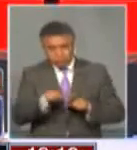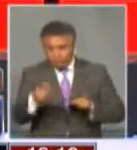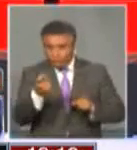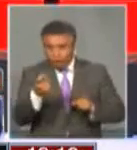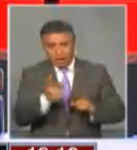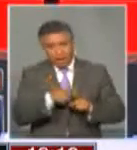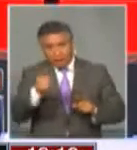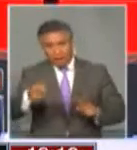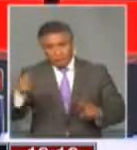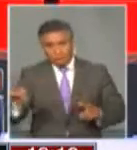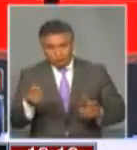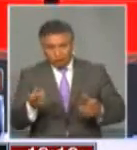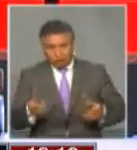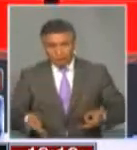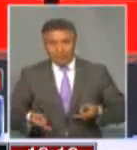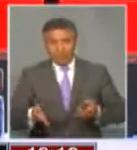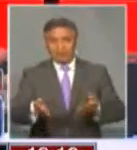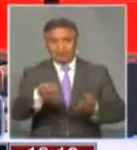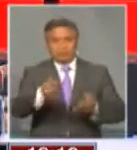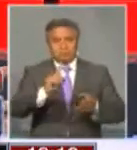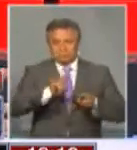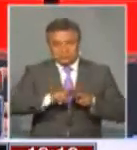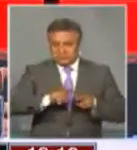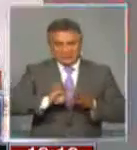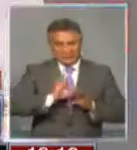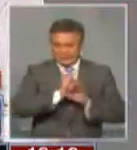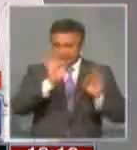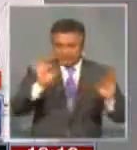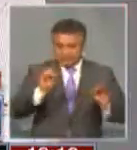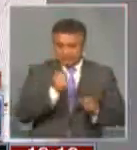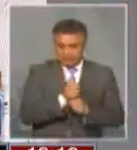boletas por las que no se hizo ningún trabajo?